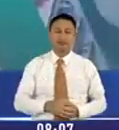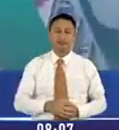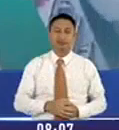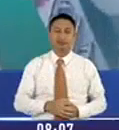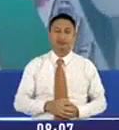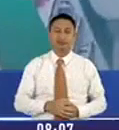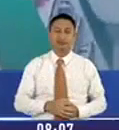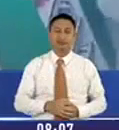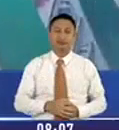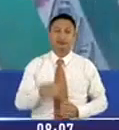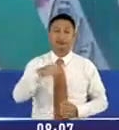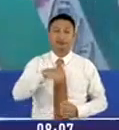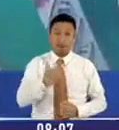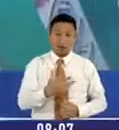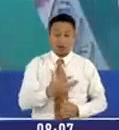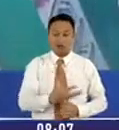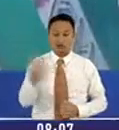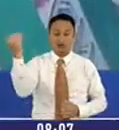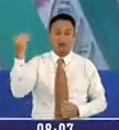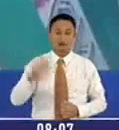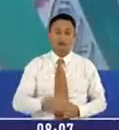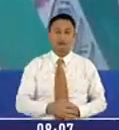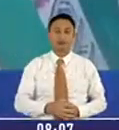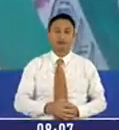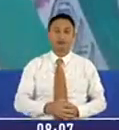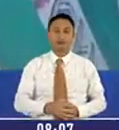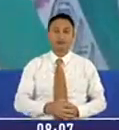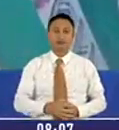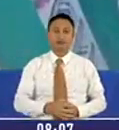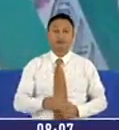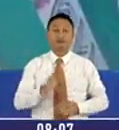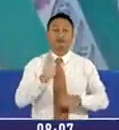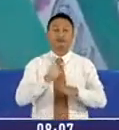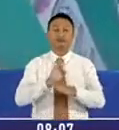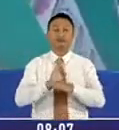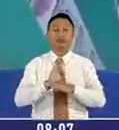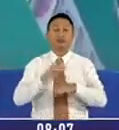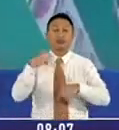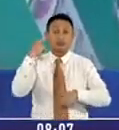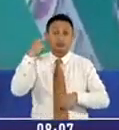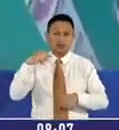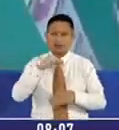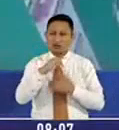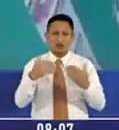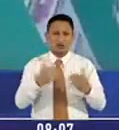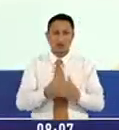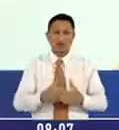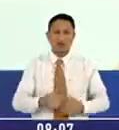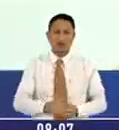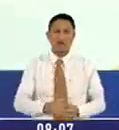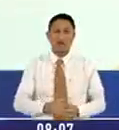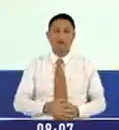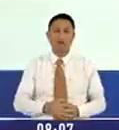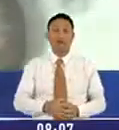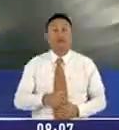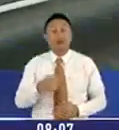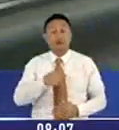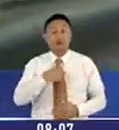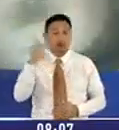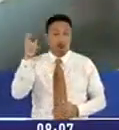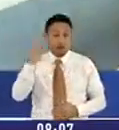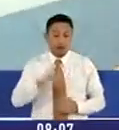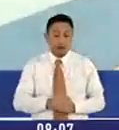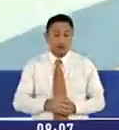billetes, y tan pronto como llegaron, huyeron del sitio. Testigos del delito escucharon absolutamente todo. Lo que alcancé a escuchar es que